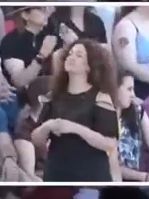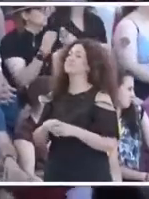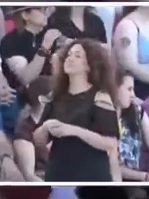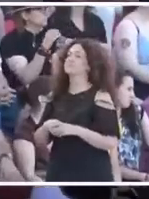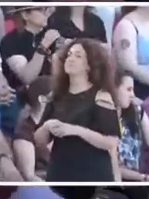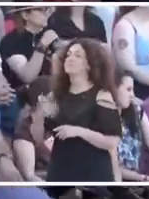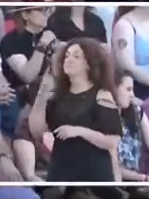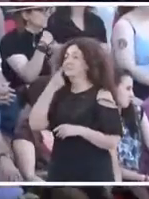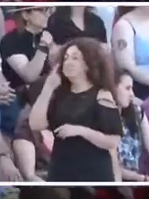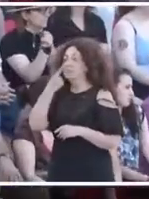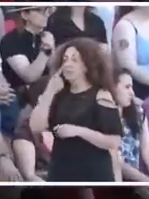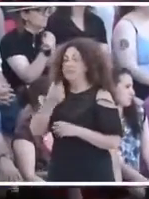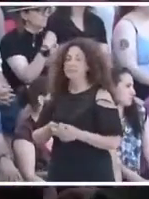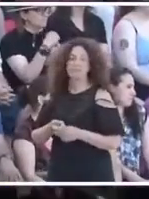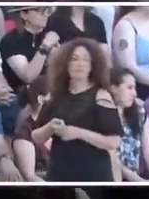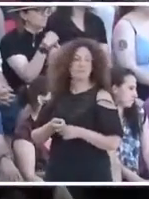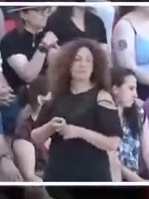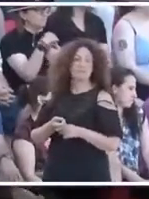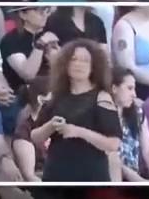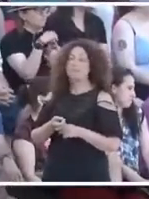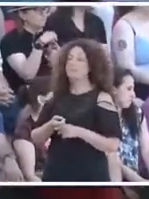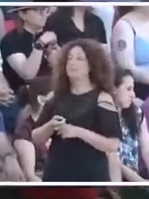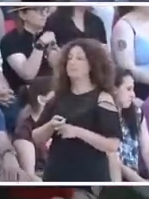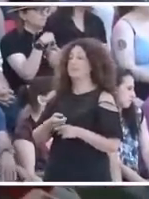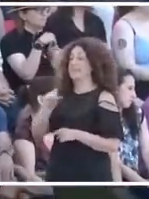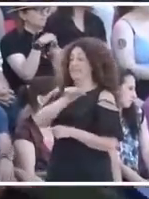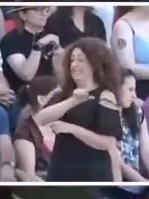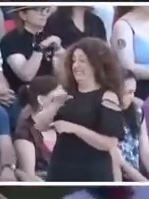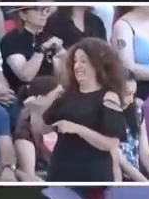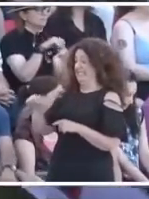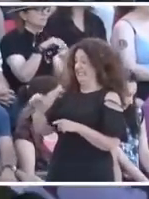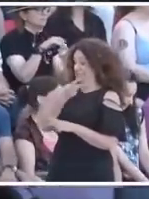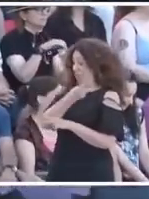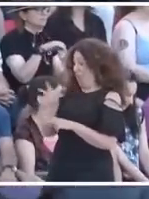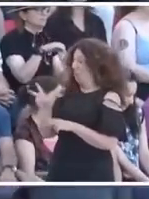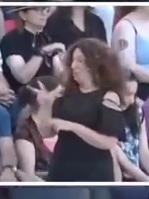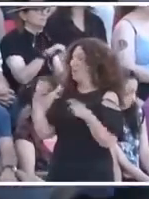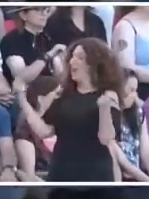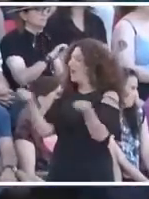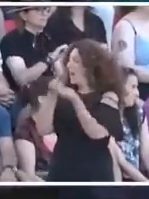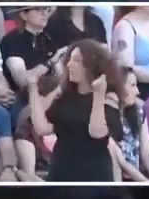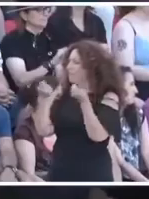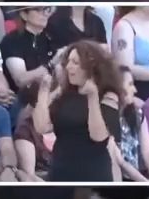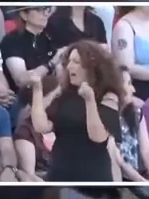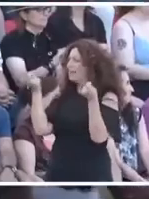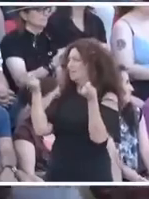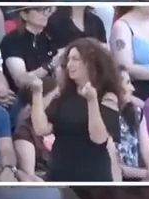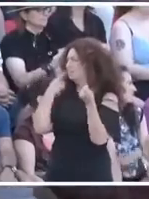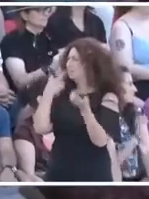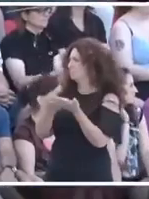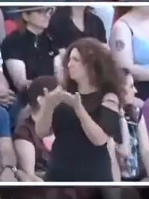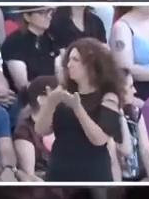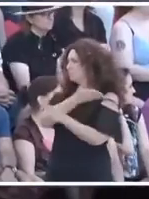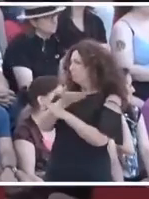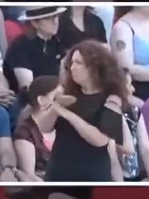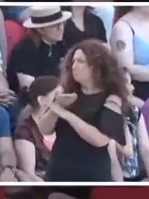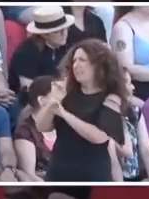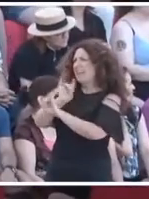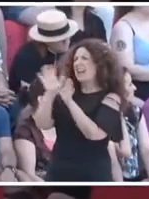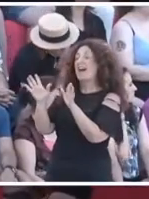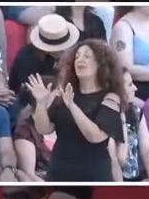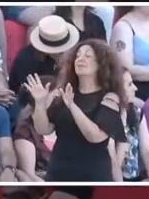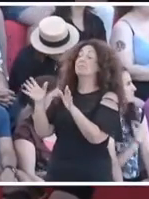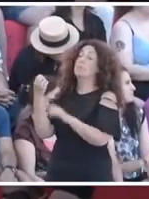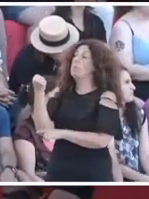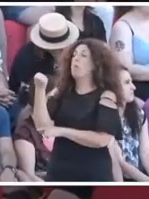Y mirad, creo que en estas semanas de campaña ha quedado bastante claro que el poder